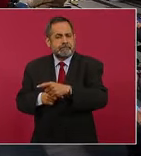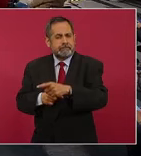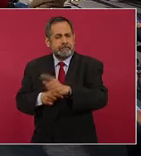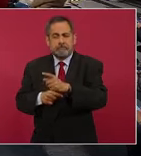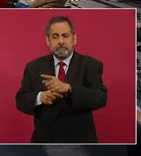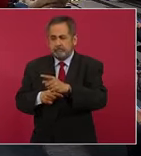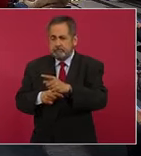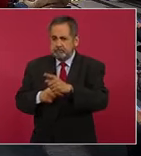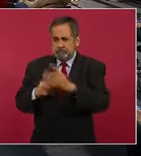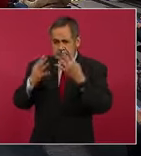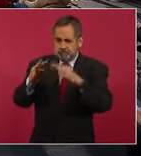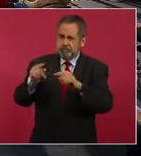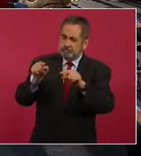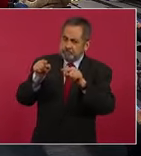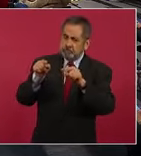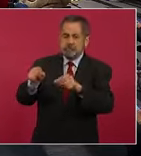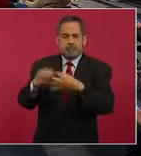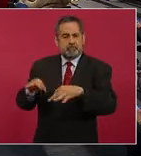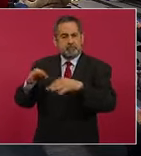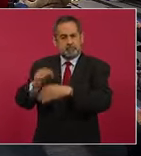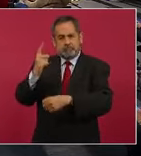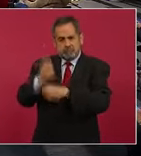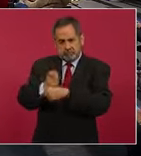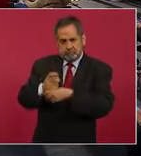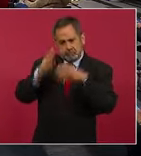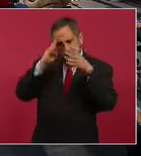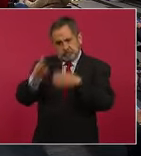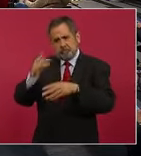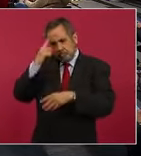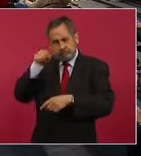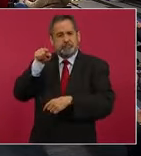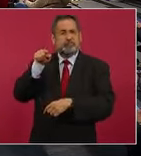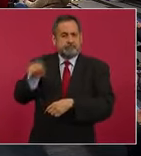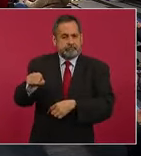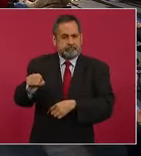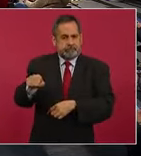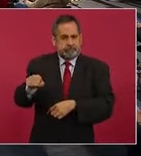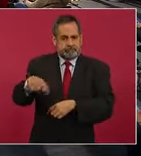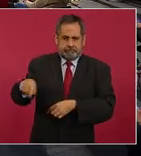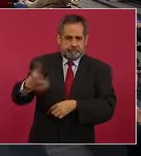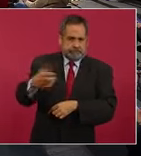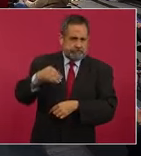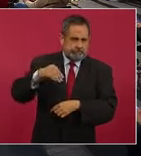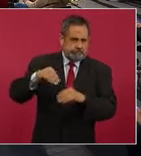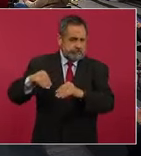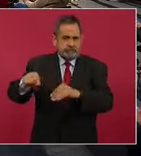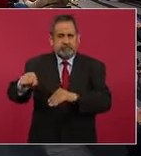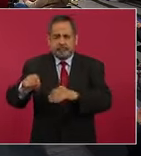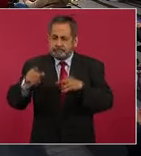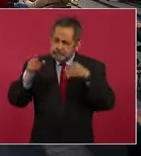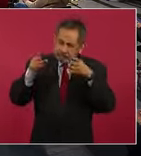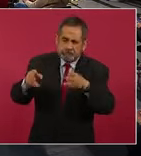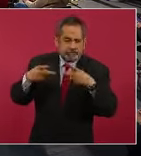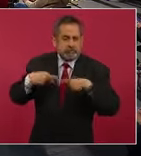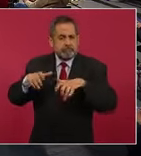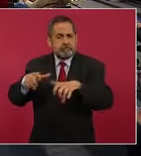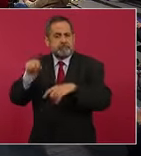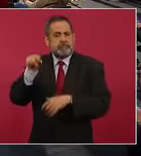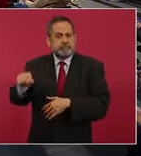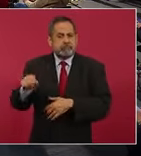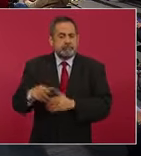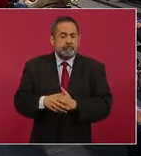el protagonismo principal, son los protagonistas, son los ciudadanos,